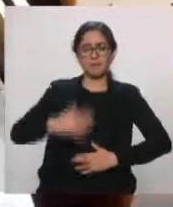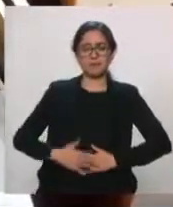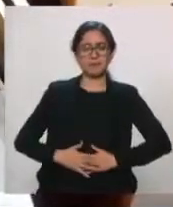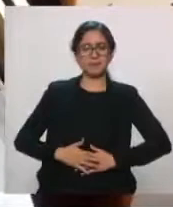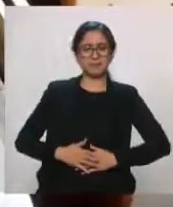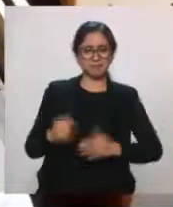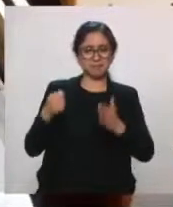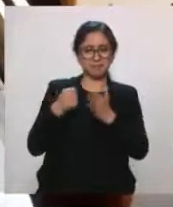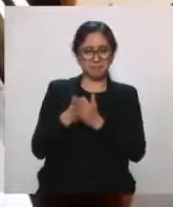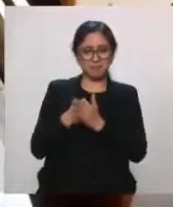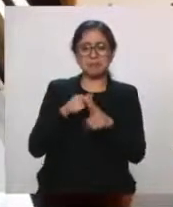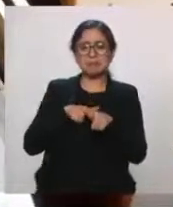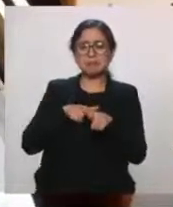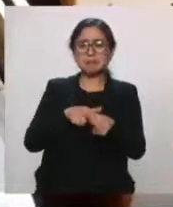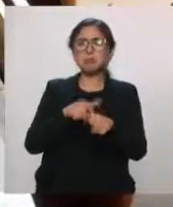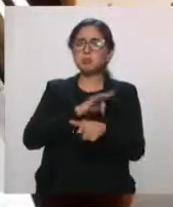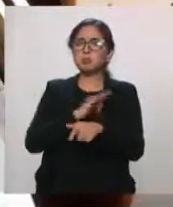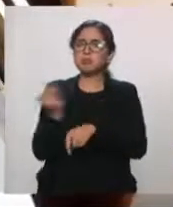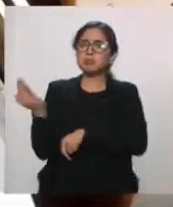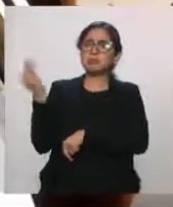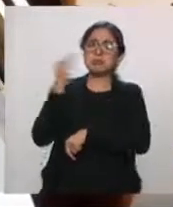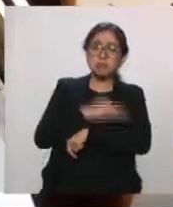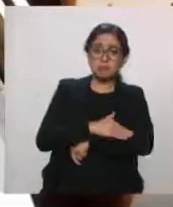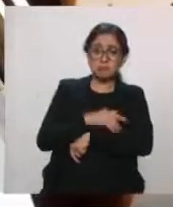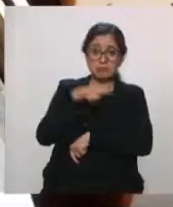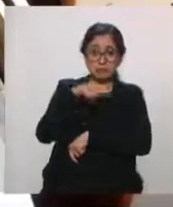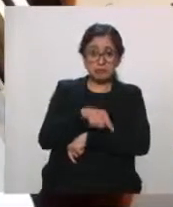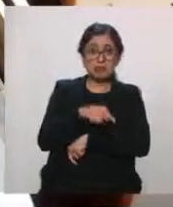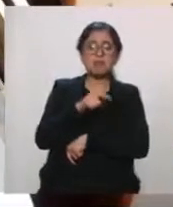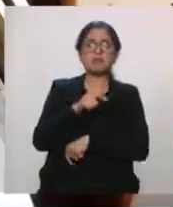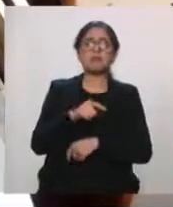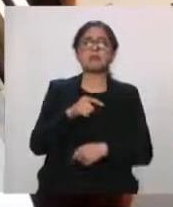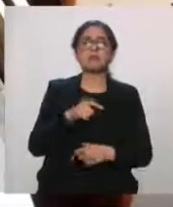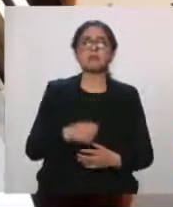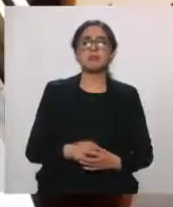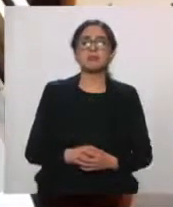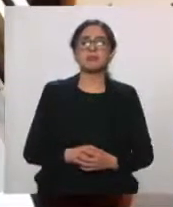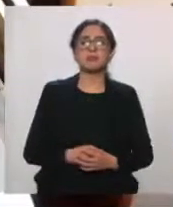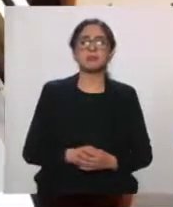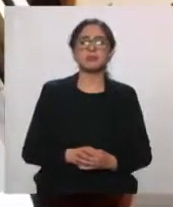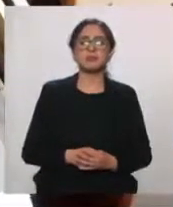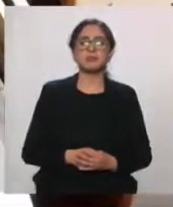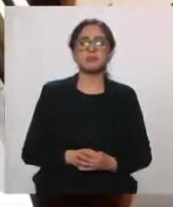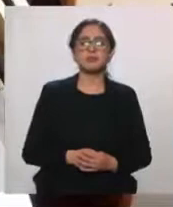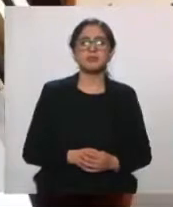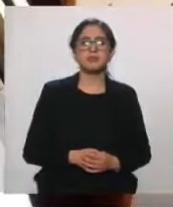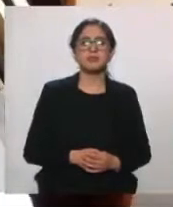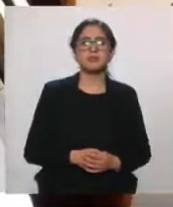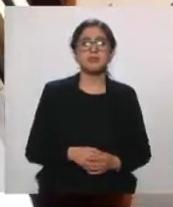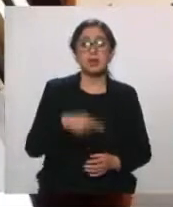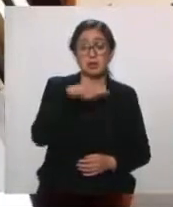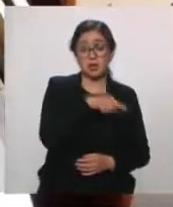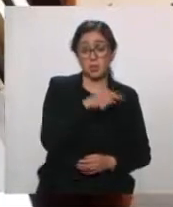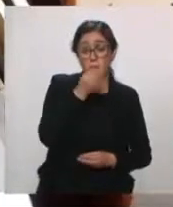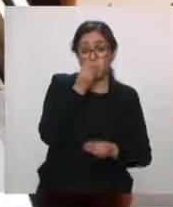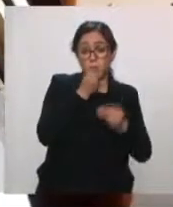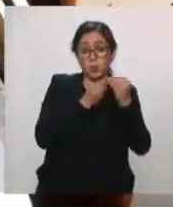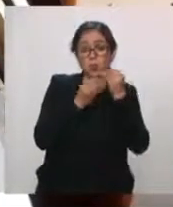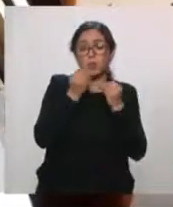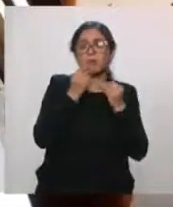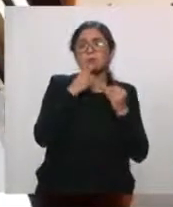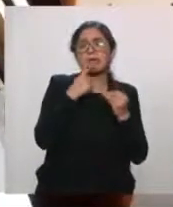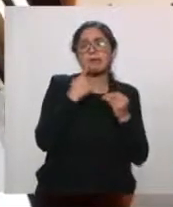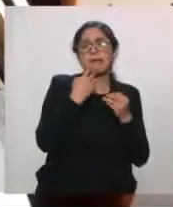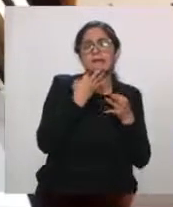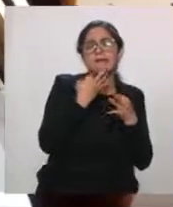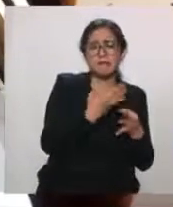antojito a mí me gusta muchísimo, ¿no? Y es que justo es eso, es un pequeño antojito, y México tiene